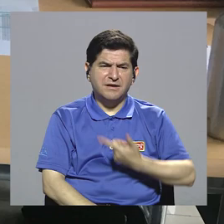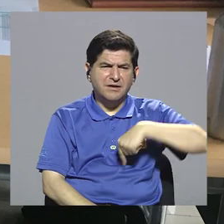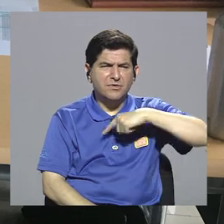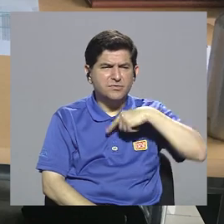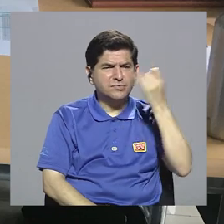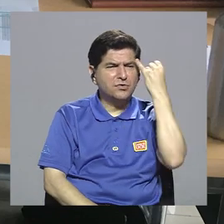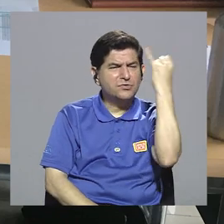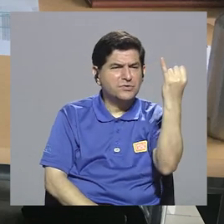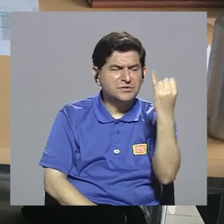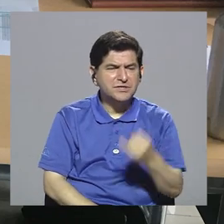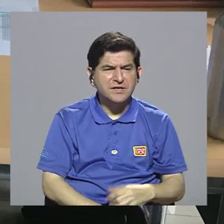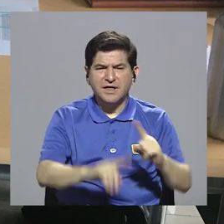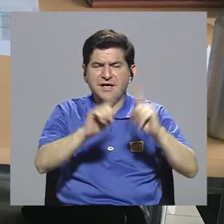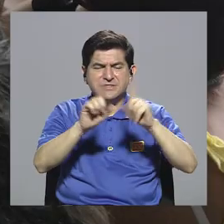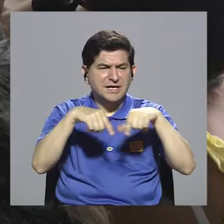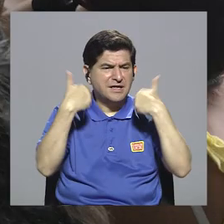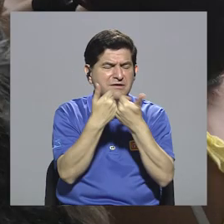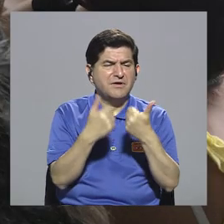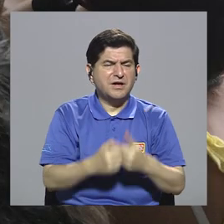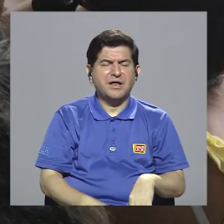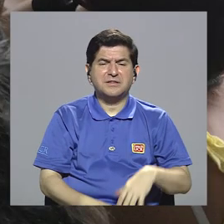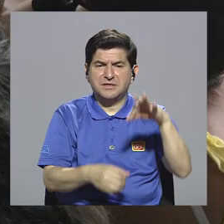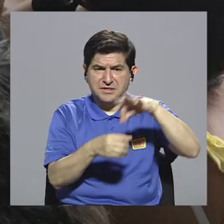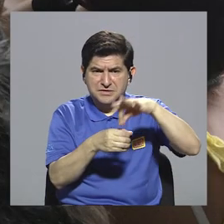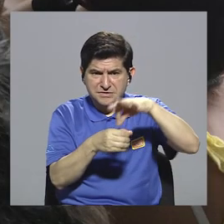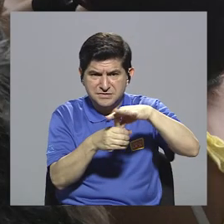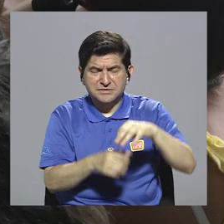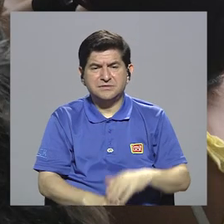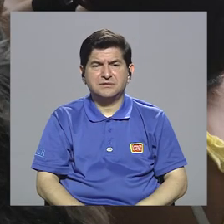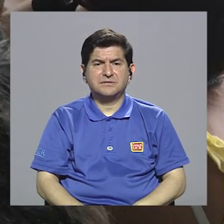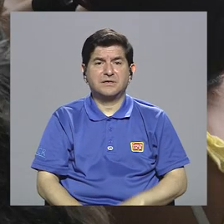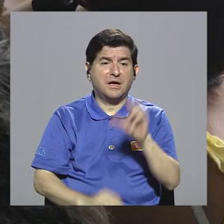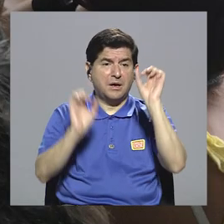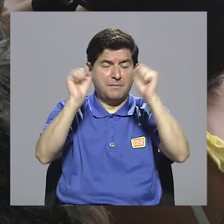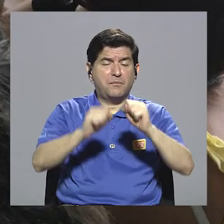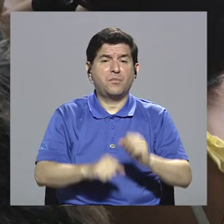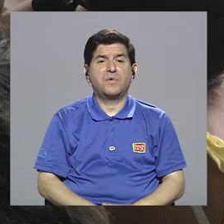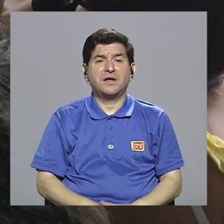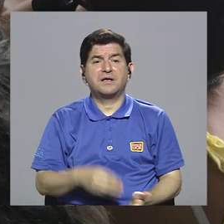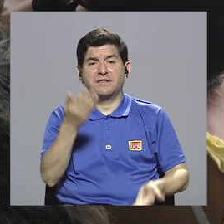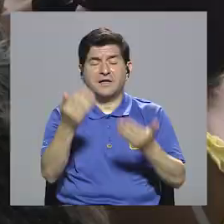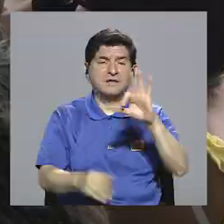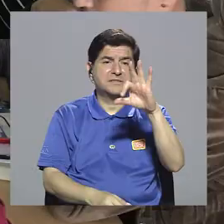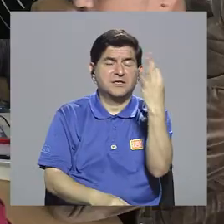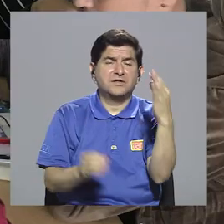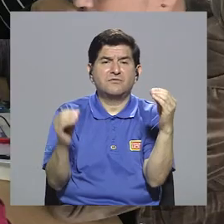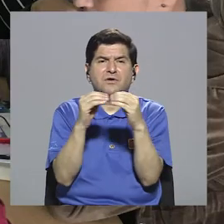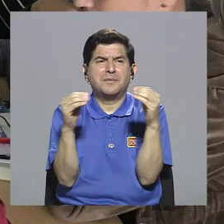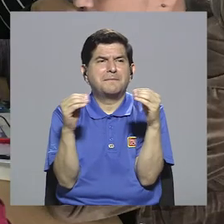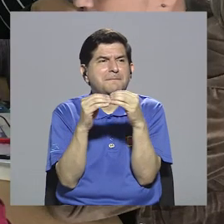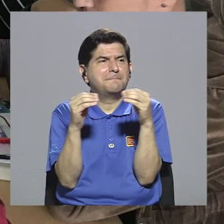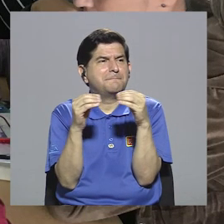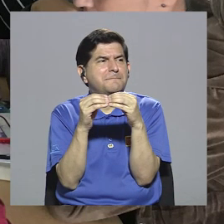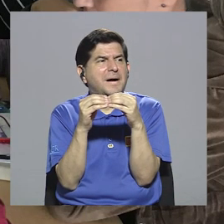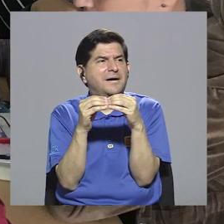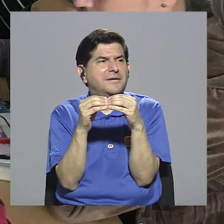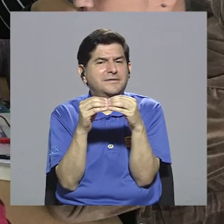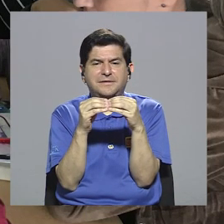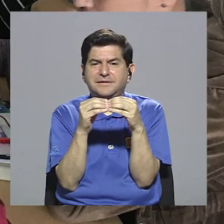iniciativas multisectoriales que puedan aportar en una forma más